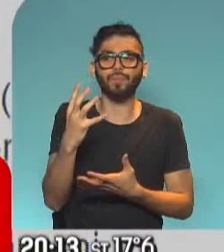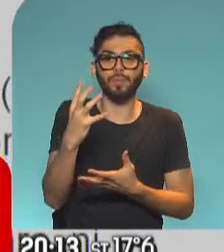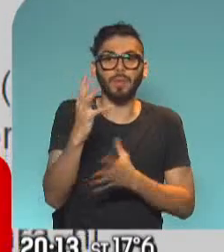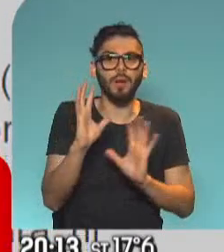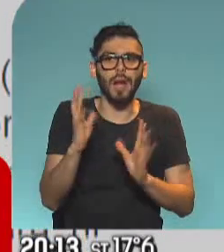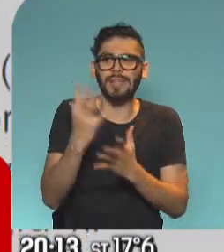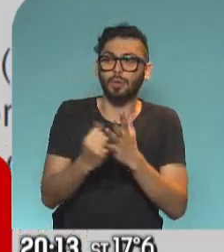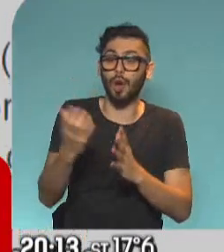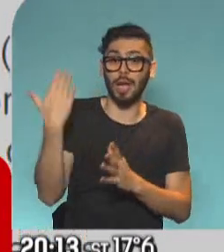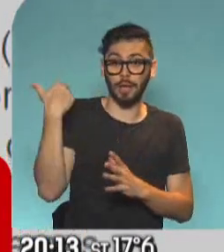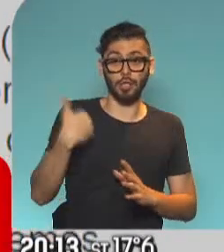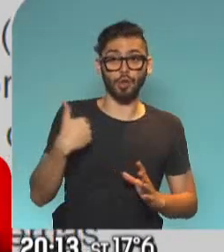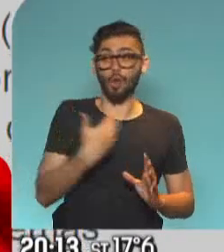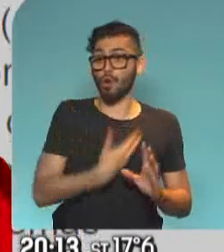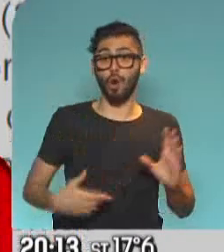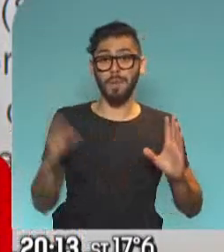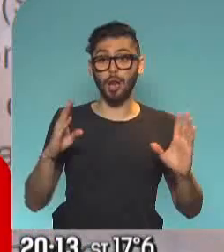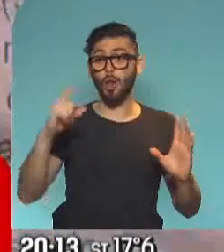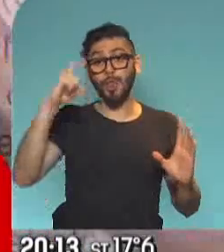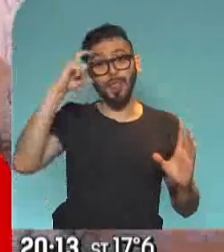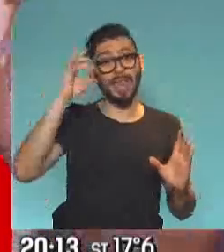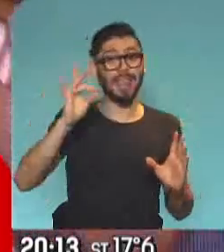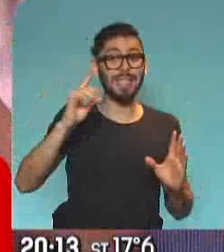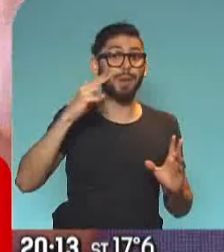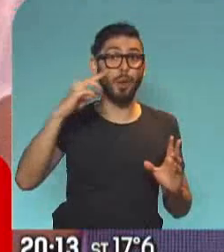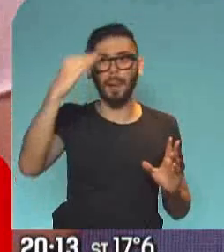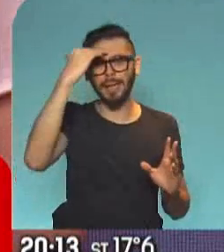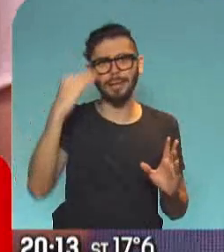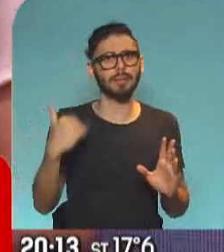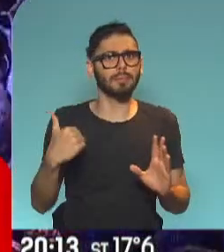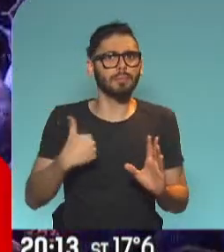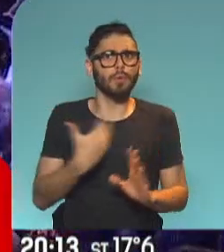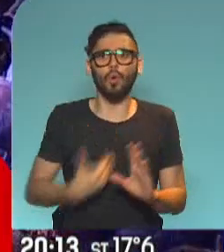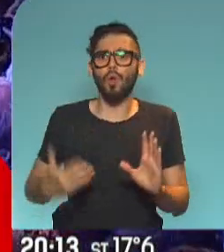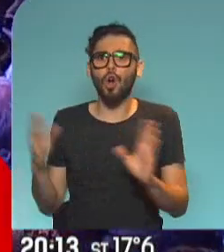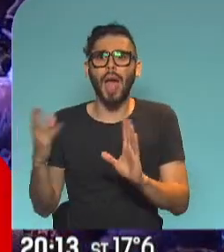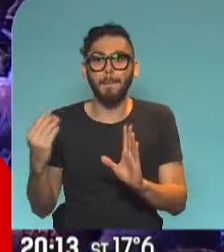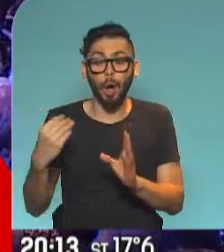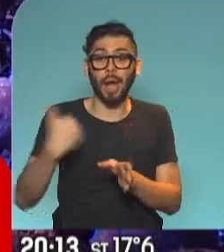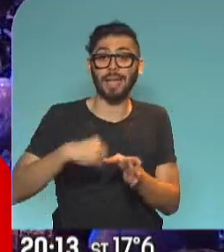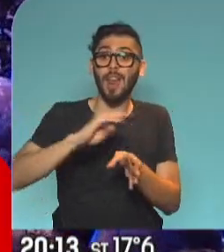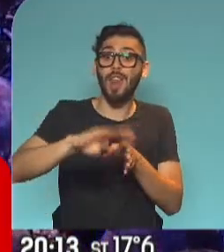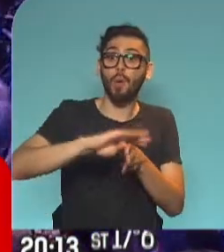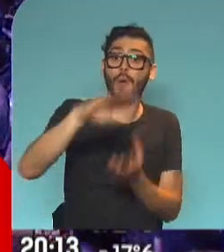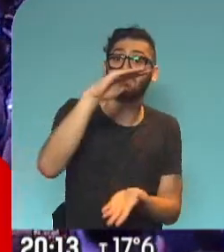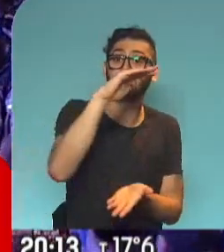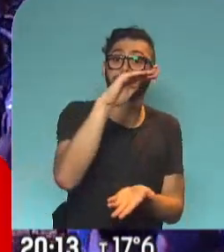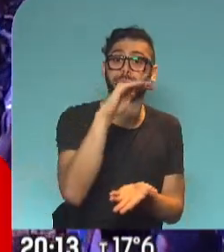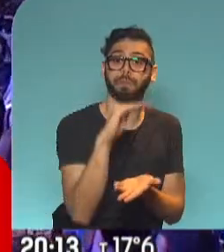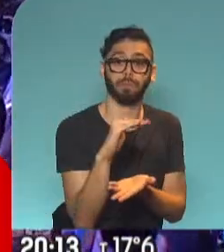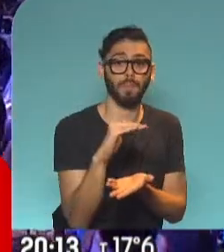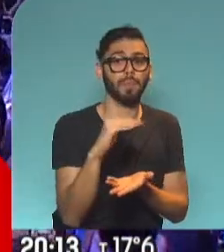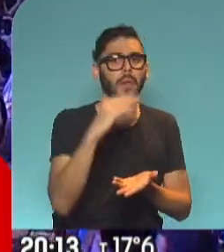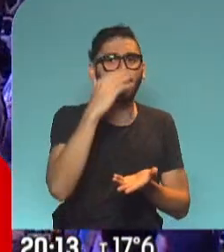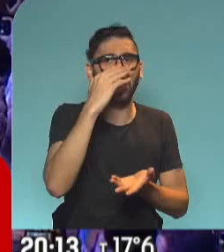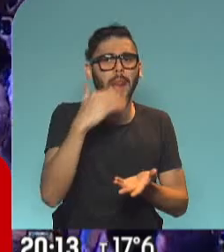la Argentina cuando ella terminó su mandato el 10 de diciembre de 2015. Habla de una Argentina desendeudada. Y después, bueno, cuenta lo que pasó